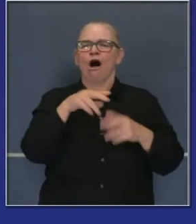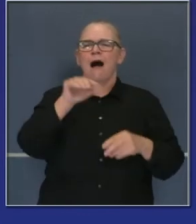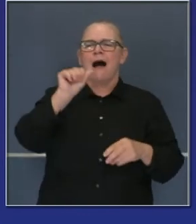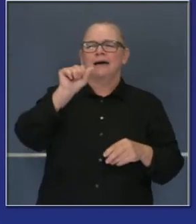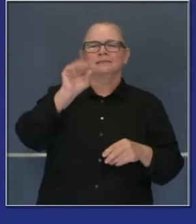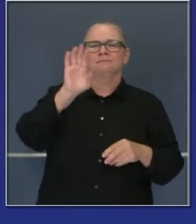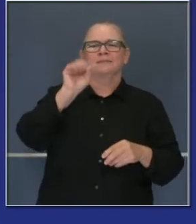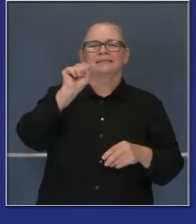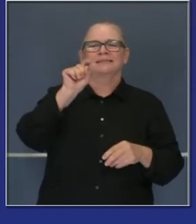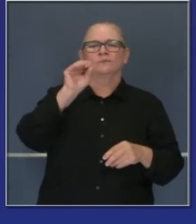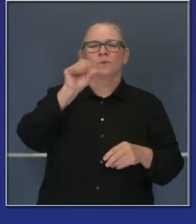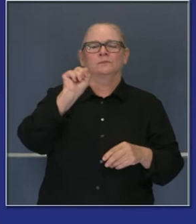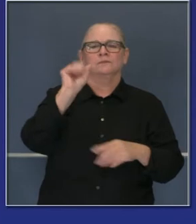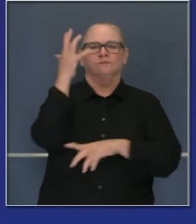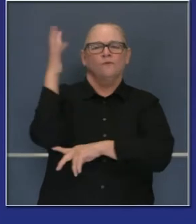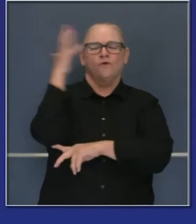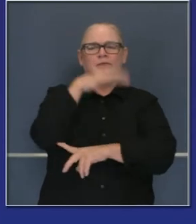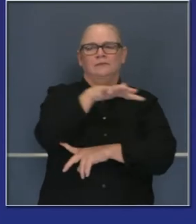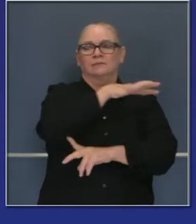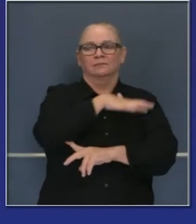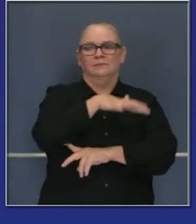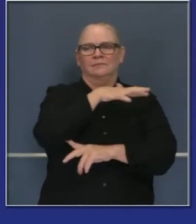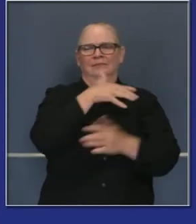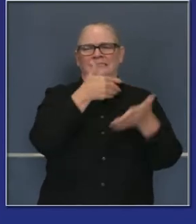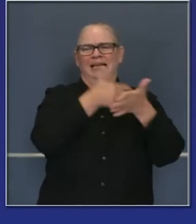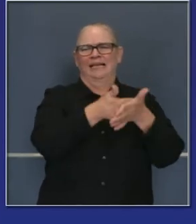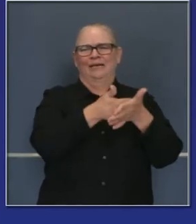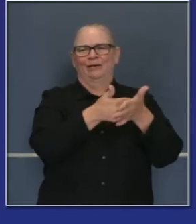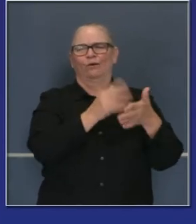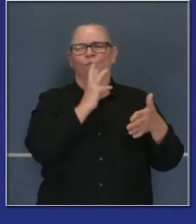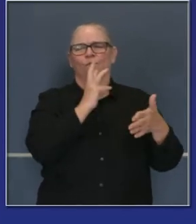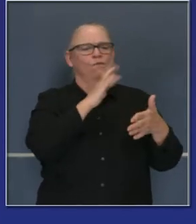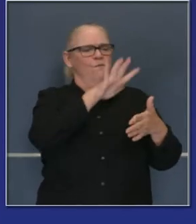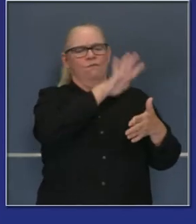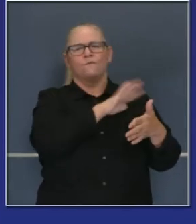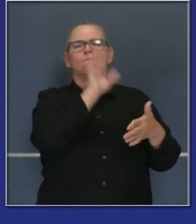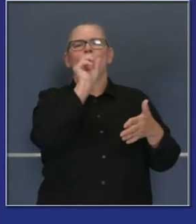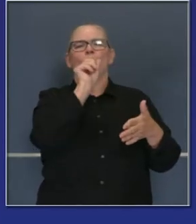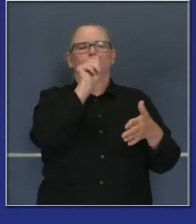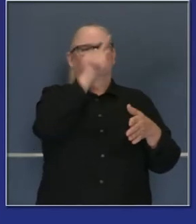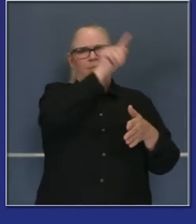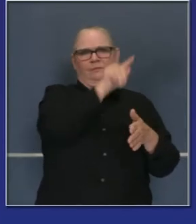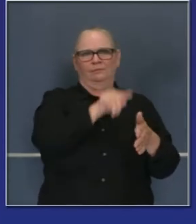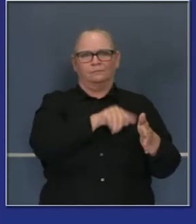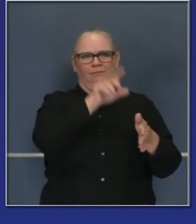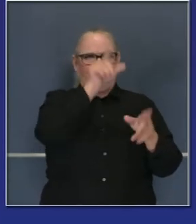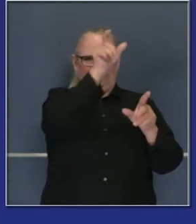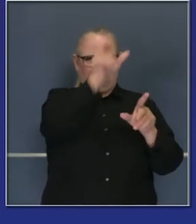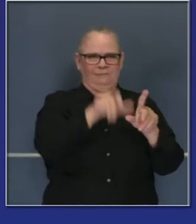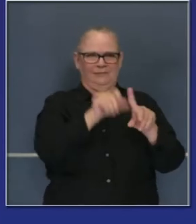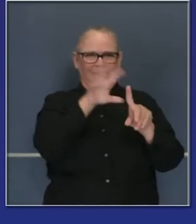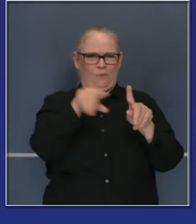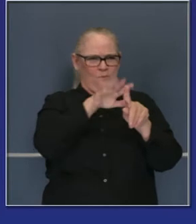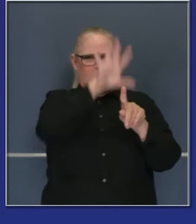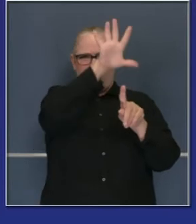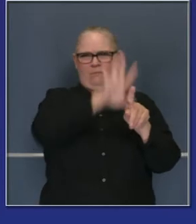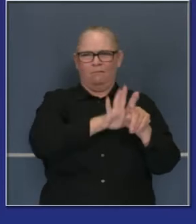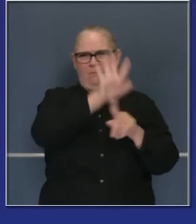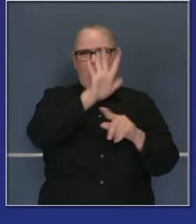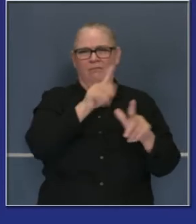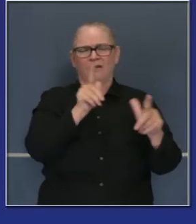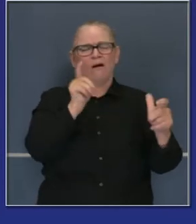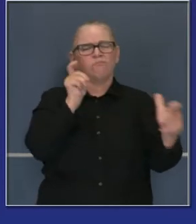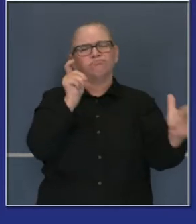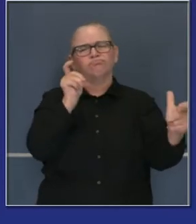incendio costero a lo largo de la costa condiciones costeras que han llevado a la vida